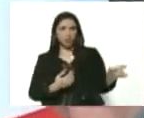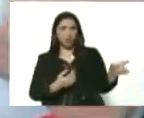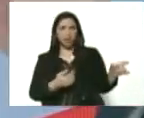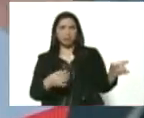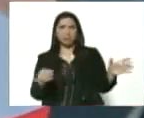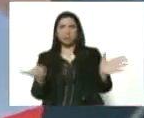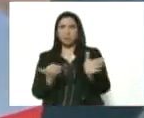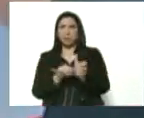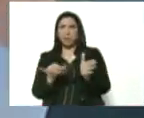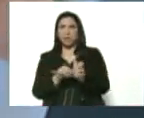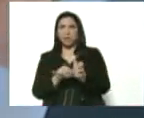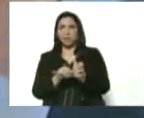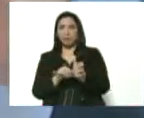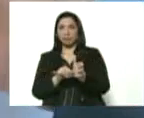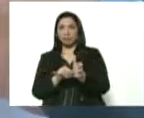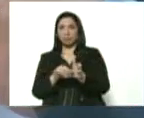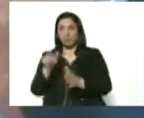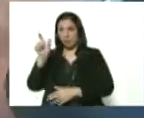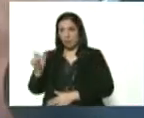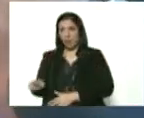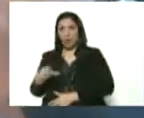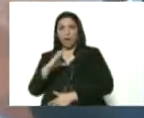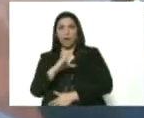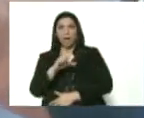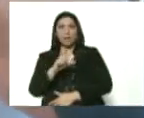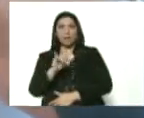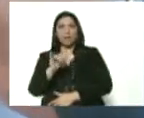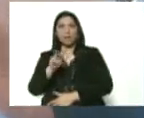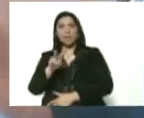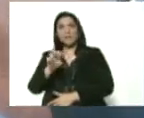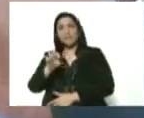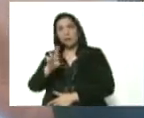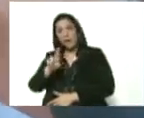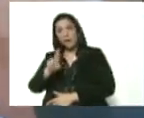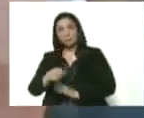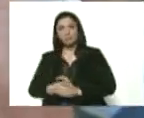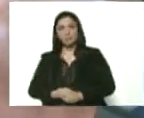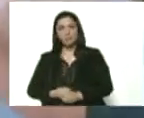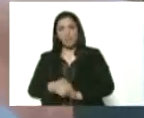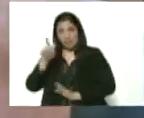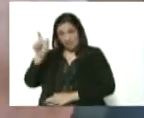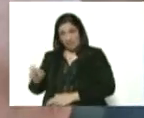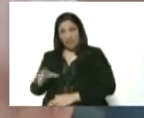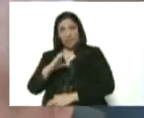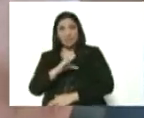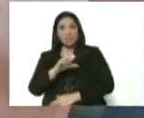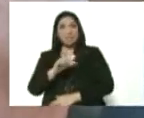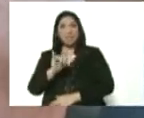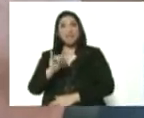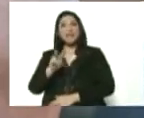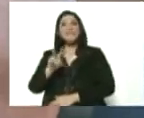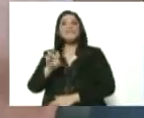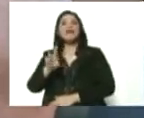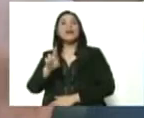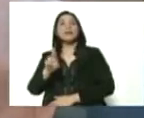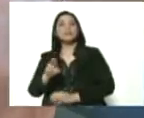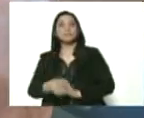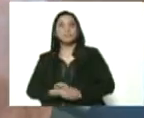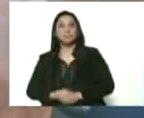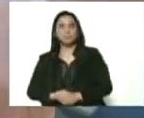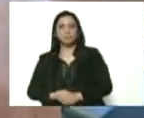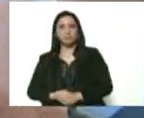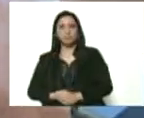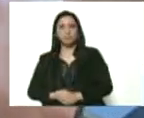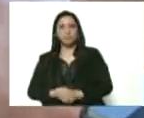cercana a Cliver Alcalá Cordones. Y Cliver Alcalá Cordones